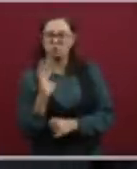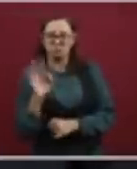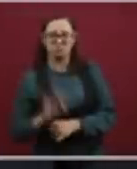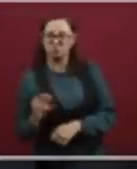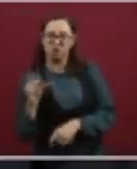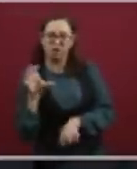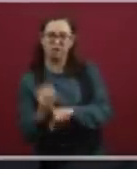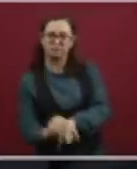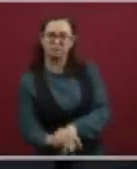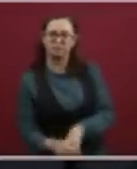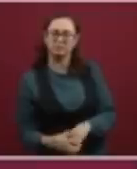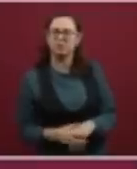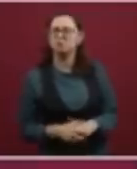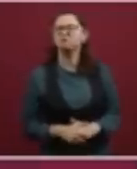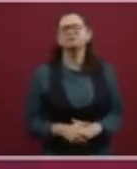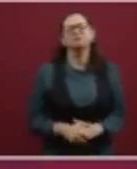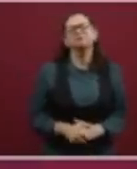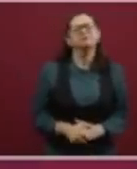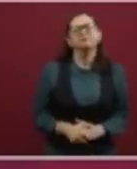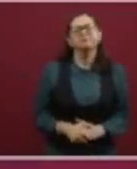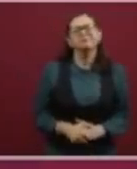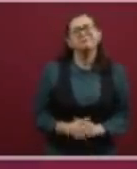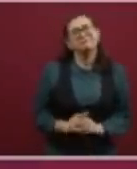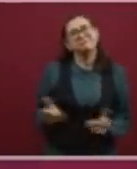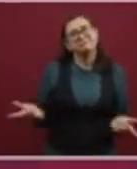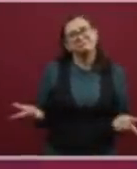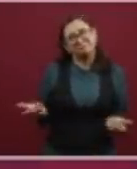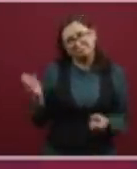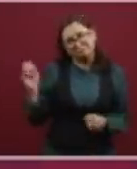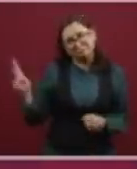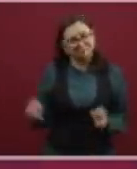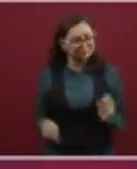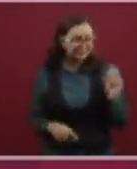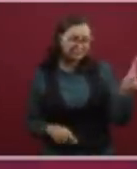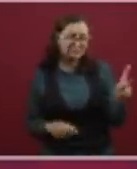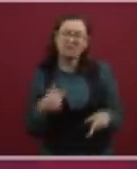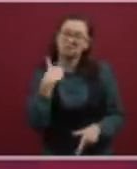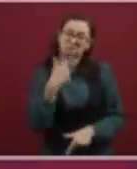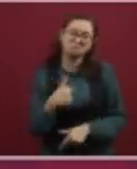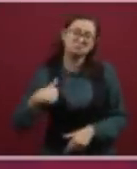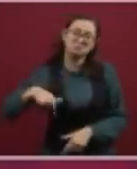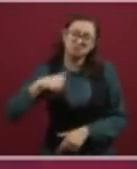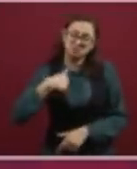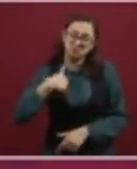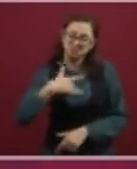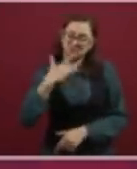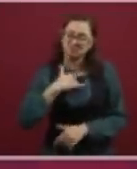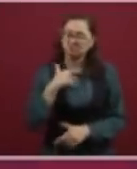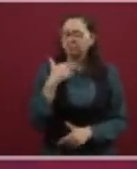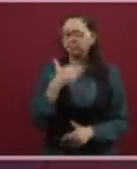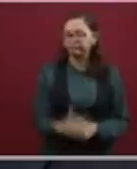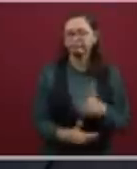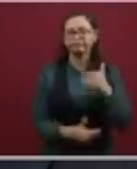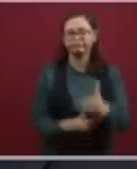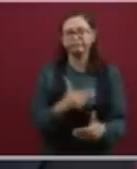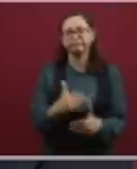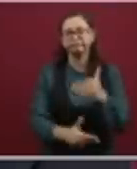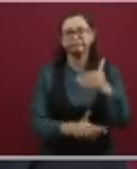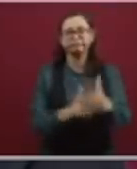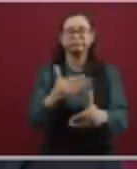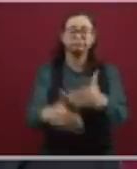el mismo pronóstico de que vamos a ir creciendo. No descarto el